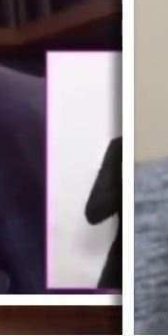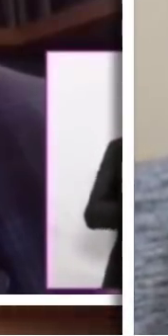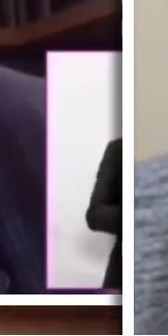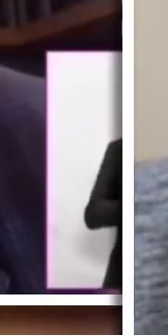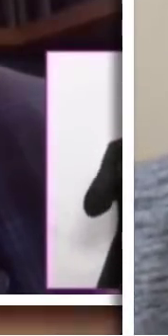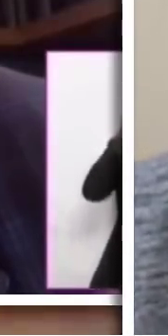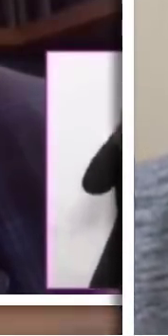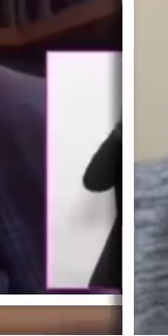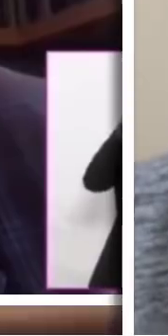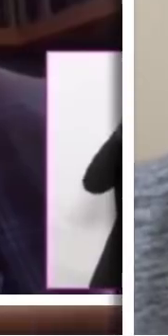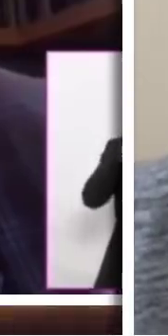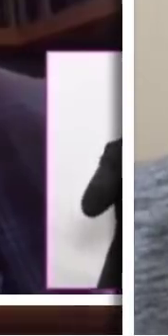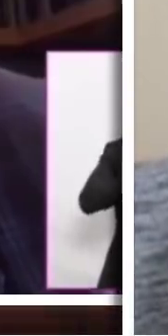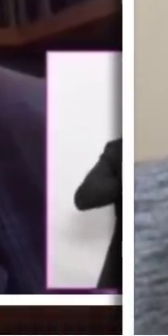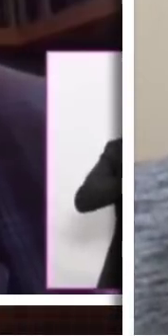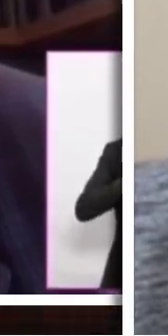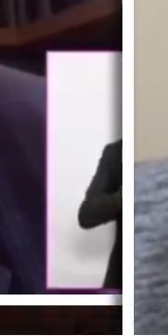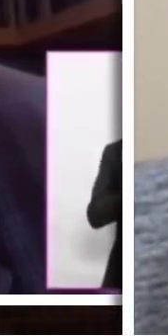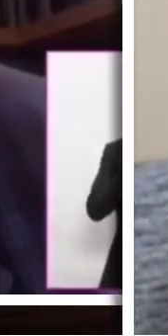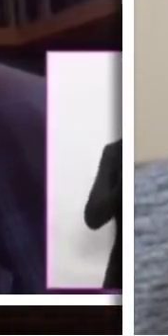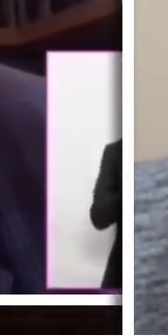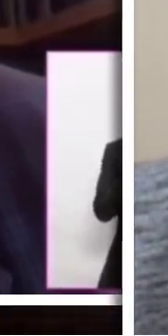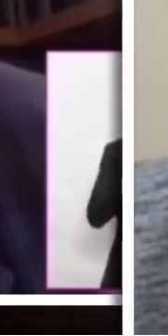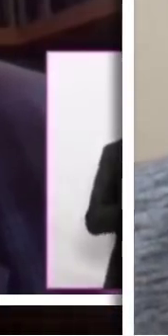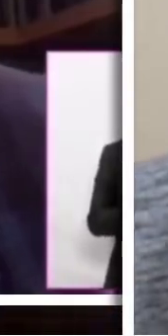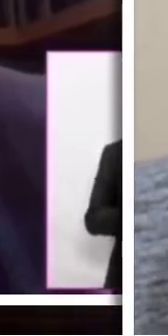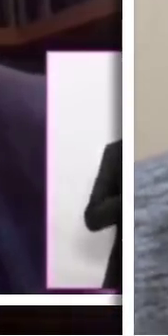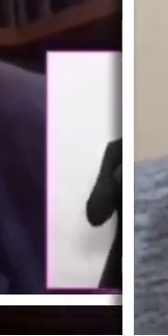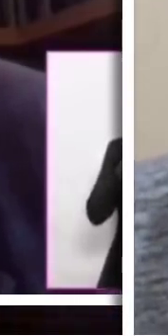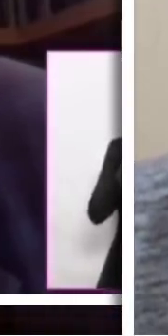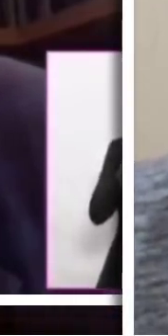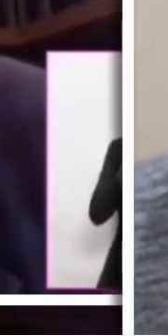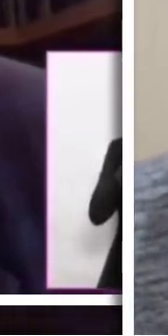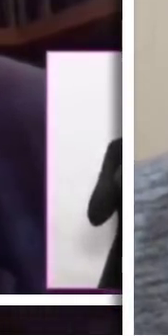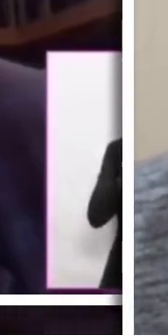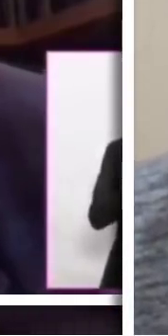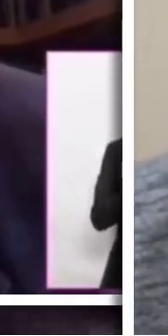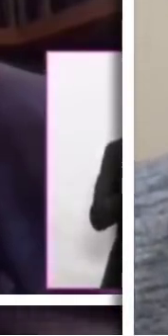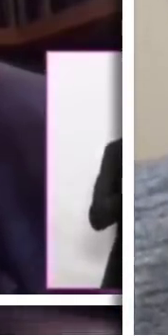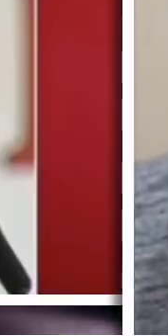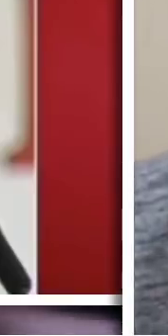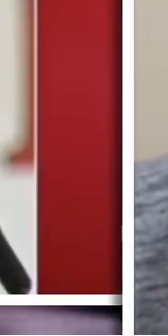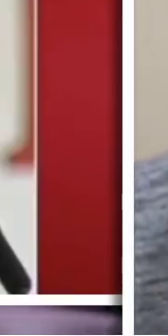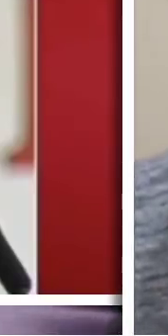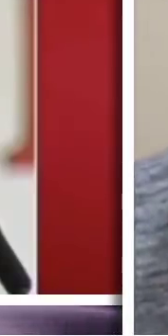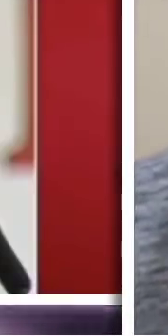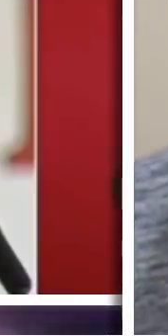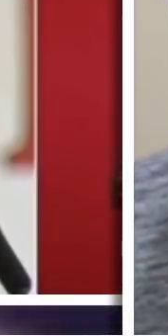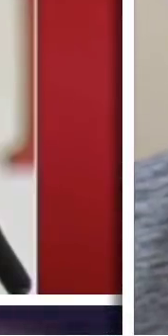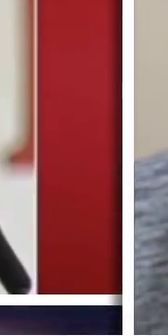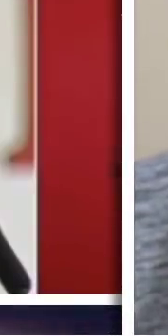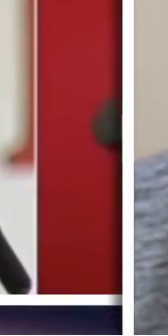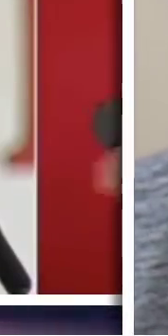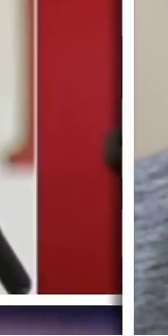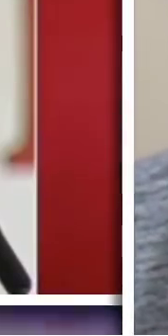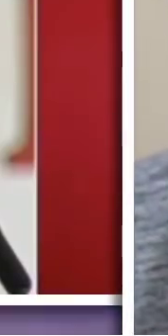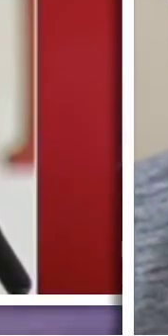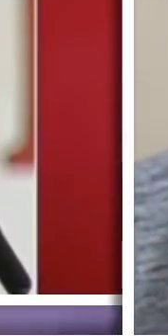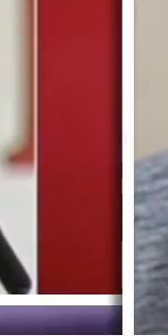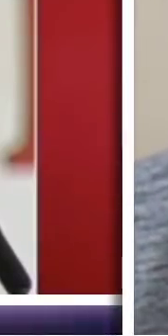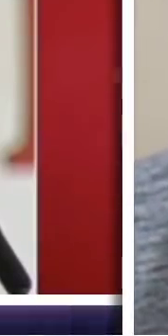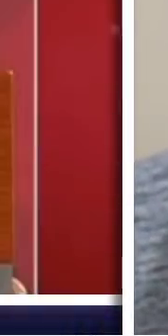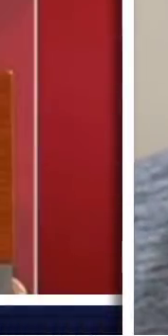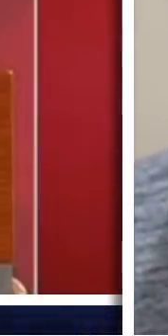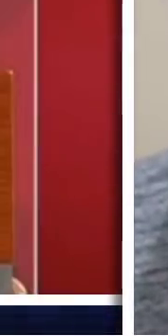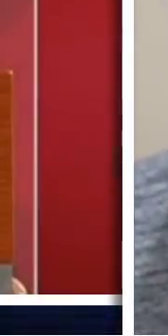se puede impulsar una reforma democrática electoral justo a los tiempos a los que se merece méxico en estos momentos cuando tome